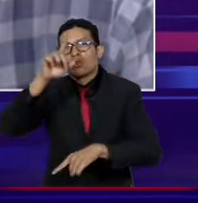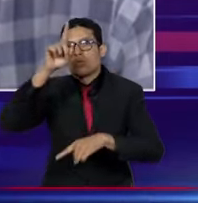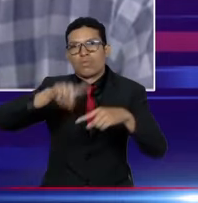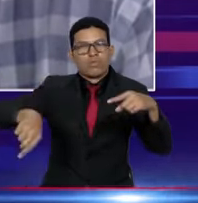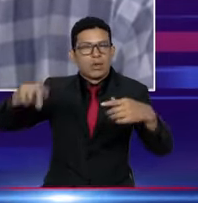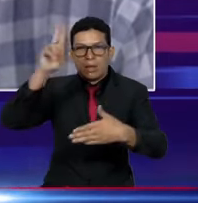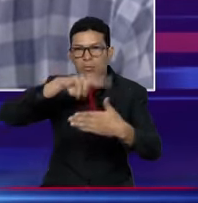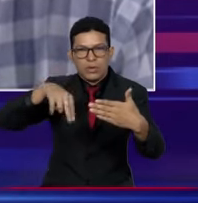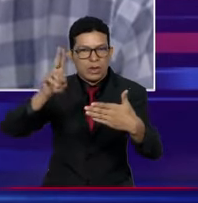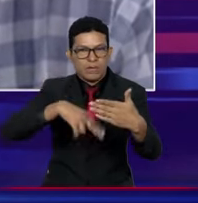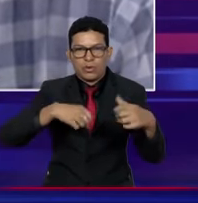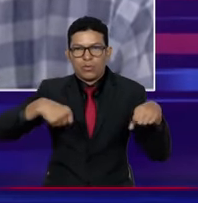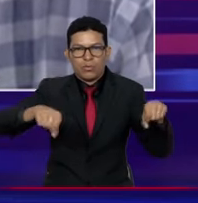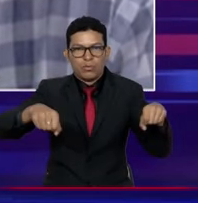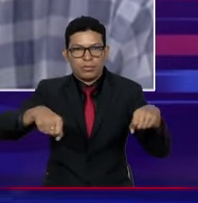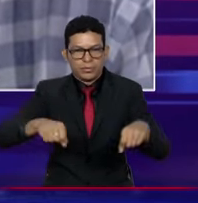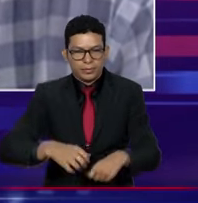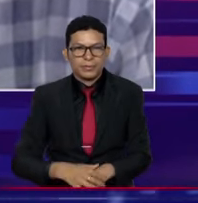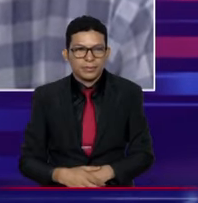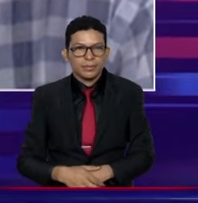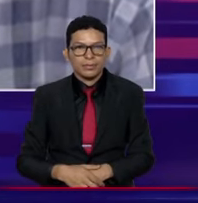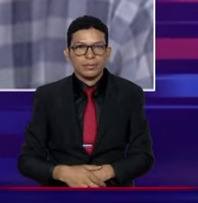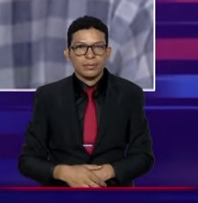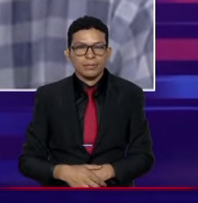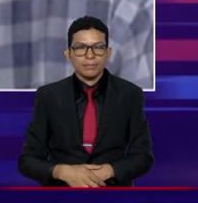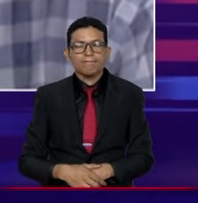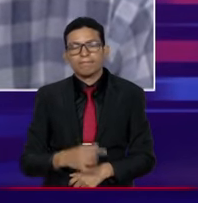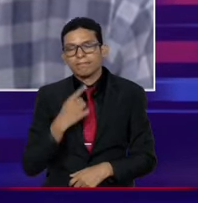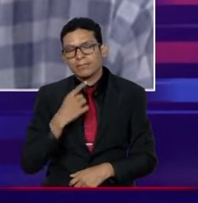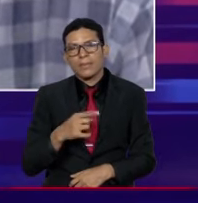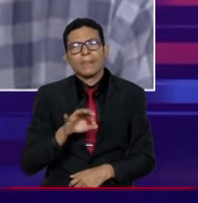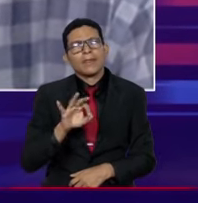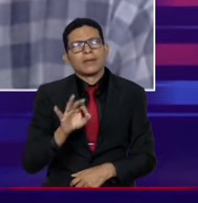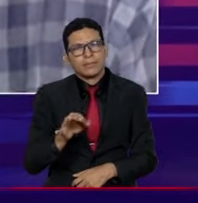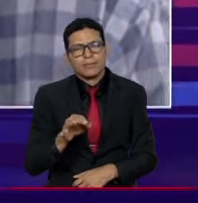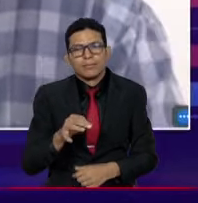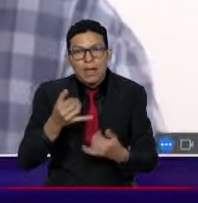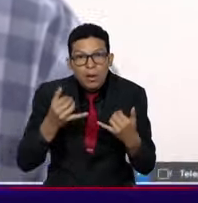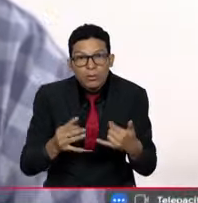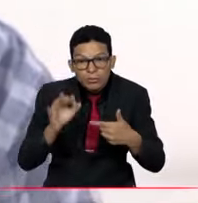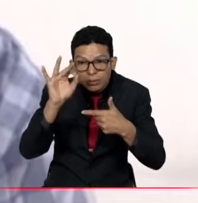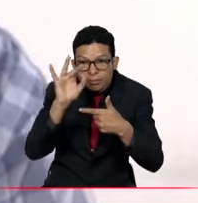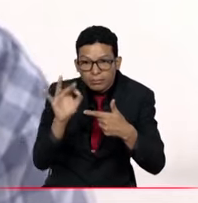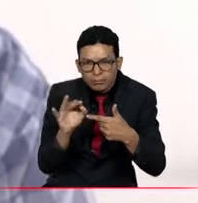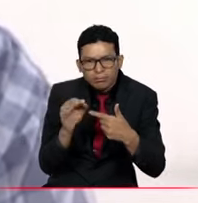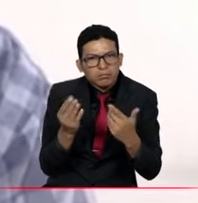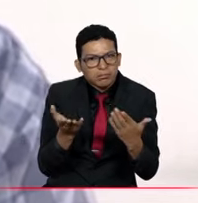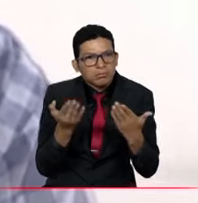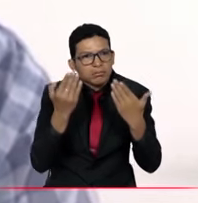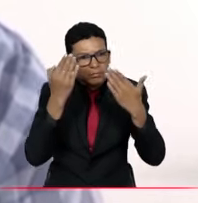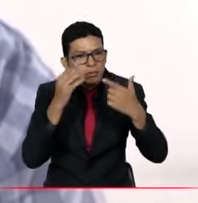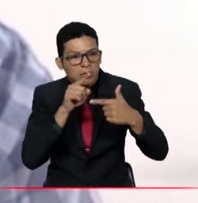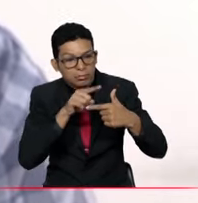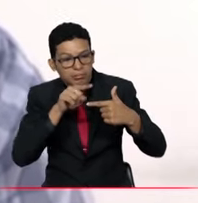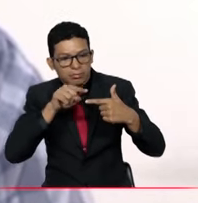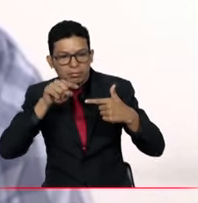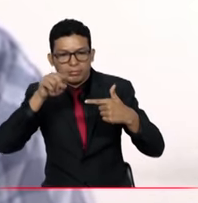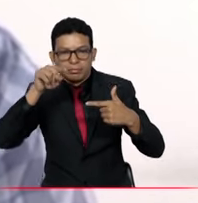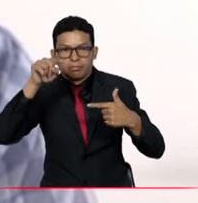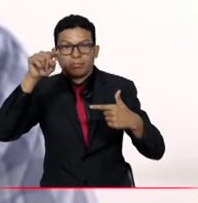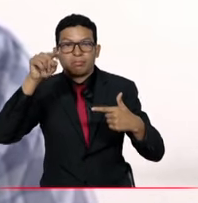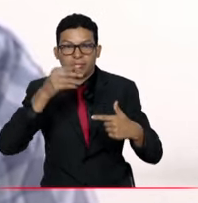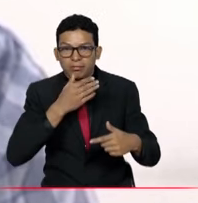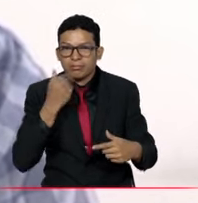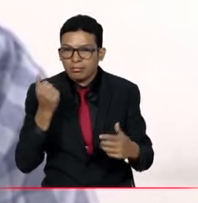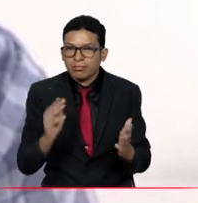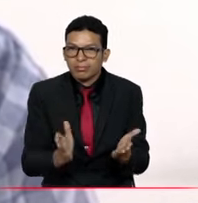Sí, aunque las cifras nos favorecen en este momento y es el trabajo que hemos realizado desde que asumimos